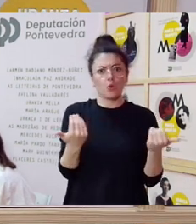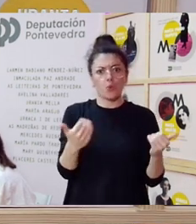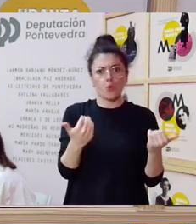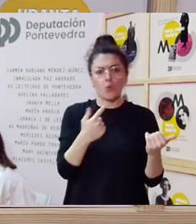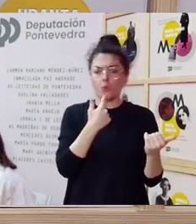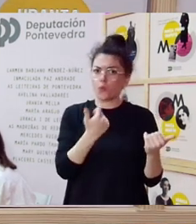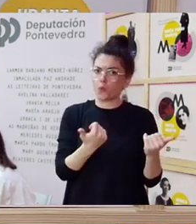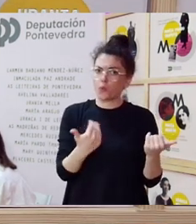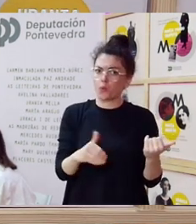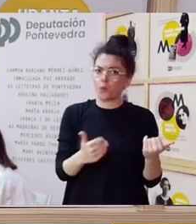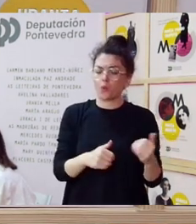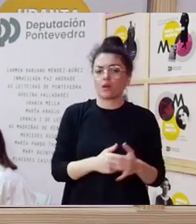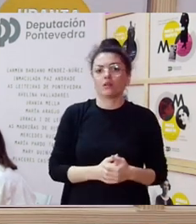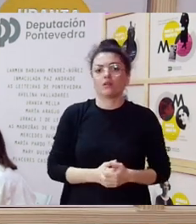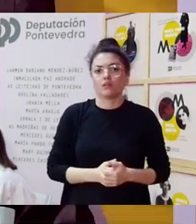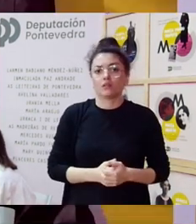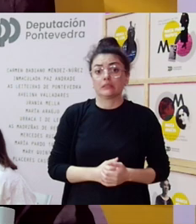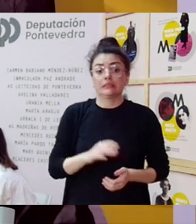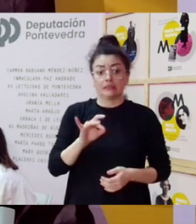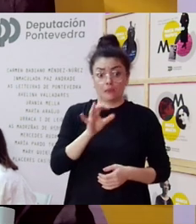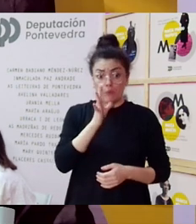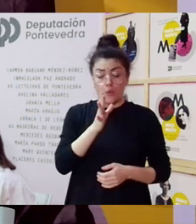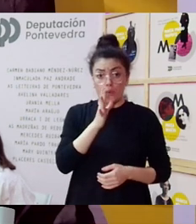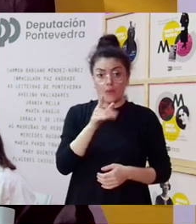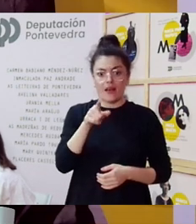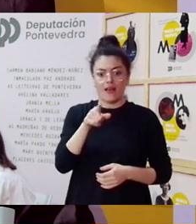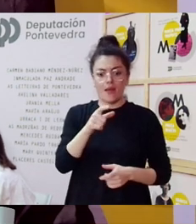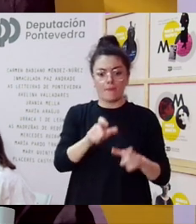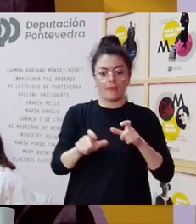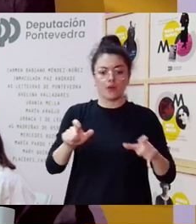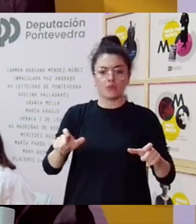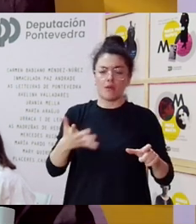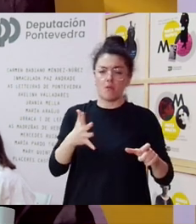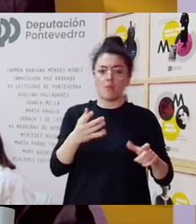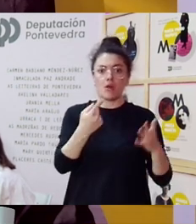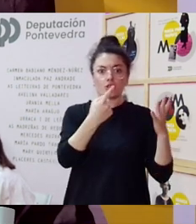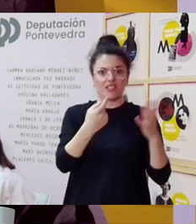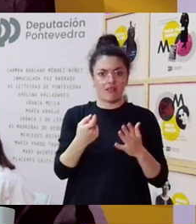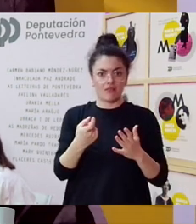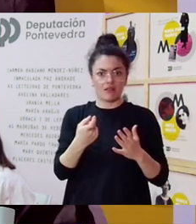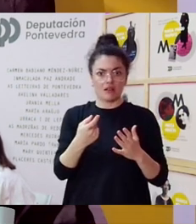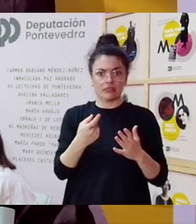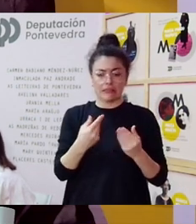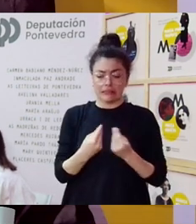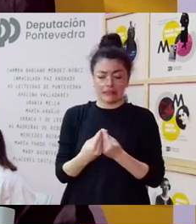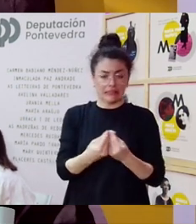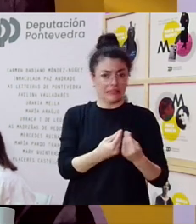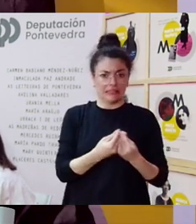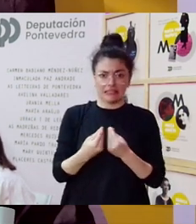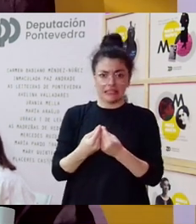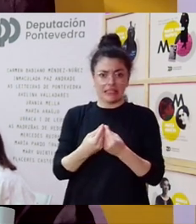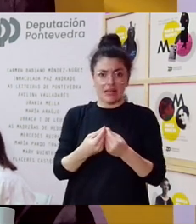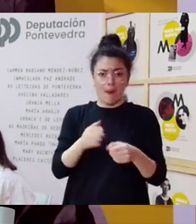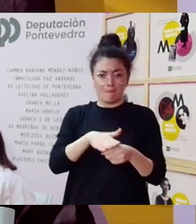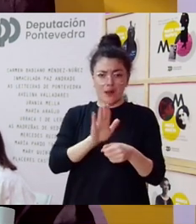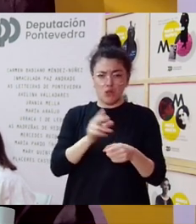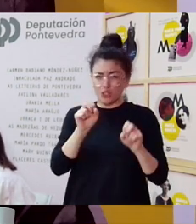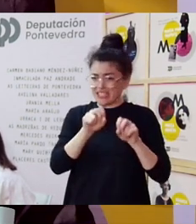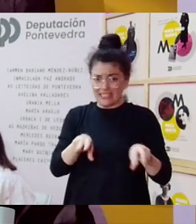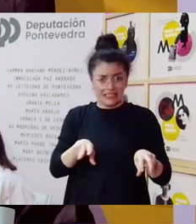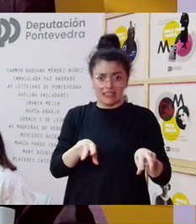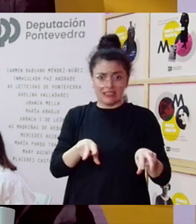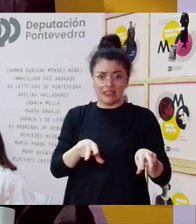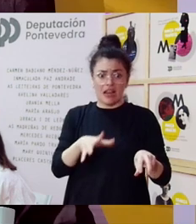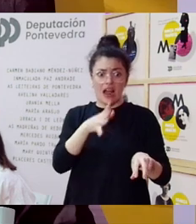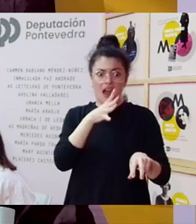Sí, porque, a ver, había unhas 600 persoas totalmente hacinadas, sin letrinas, a